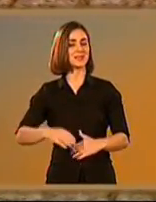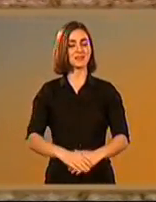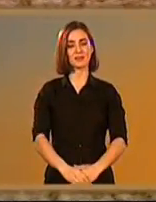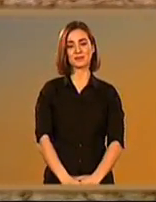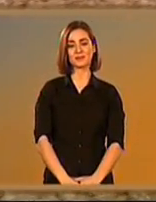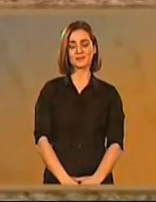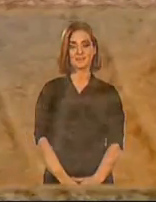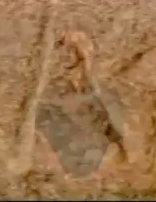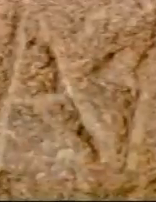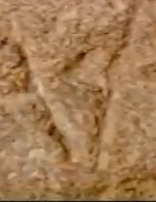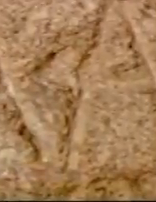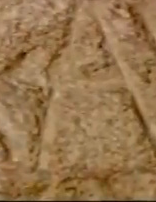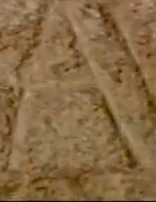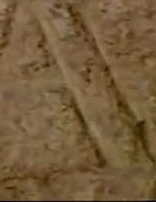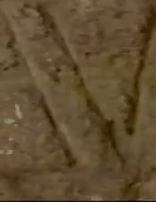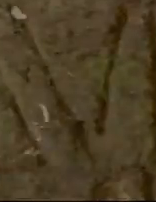Música